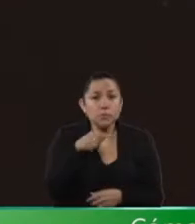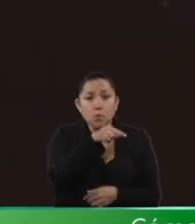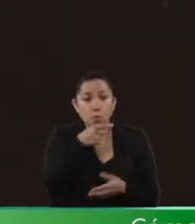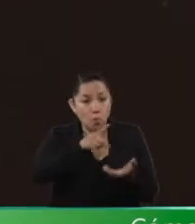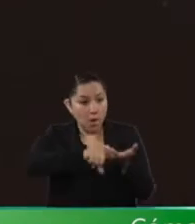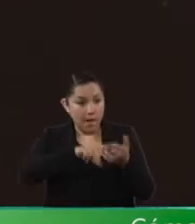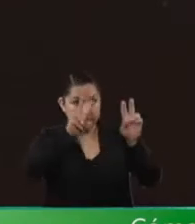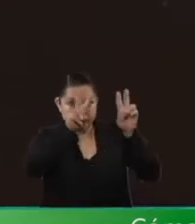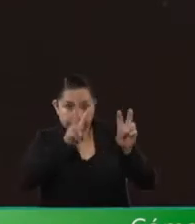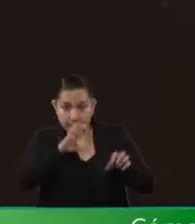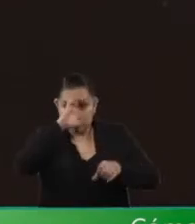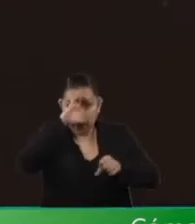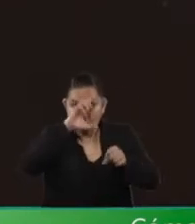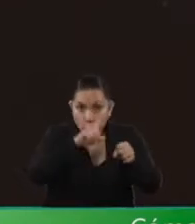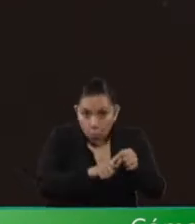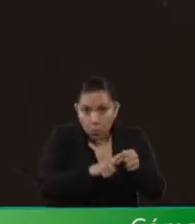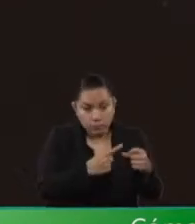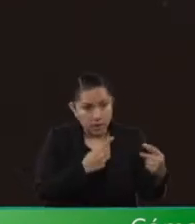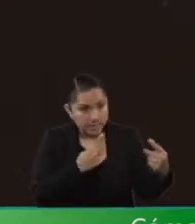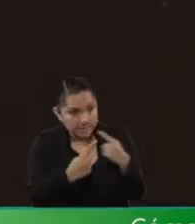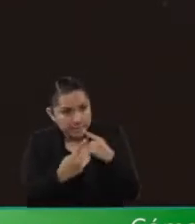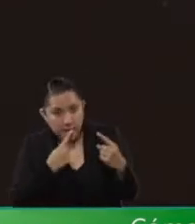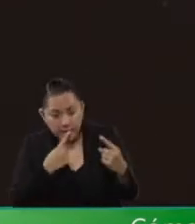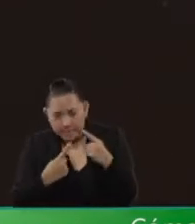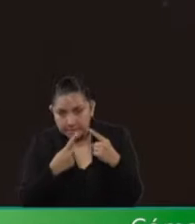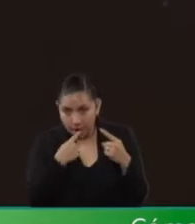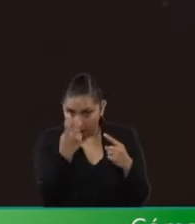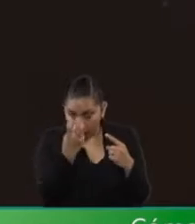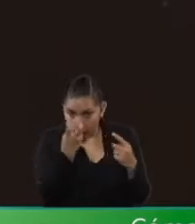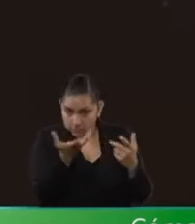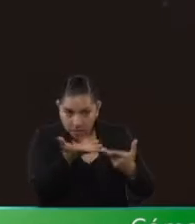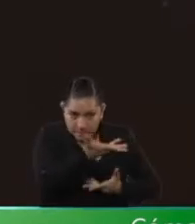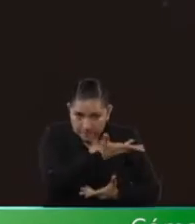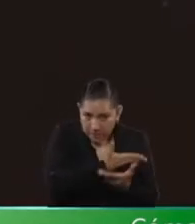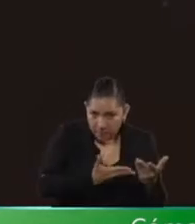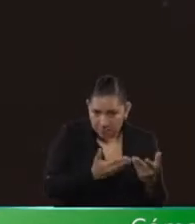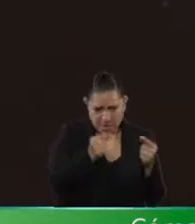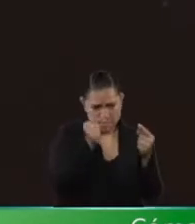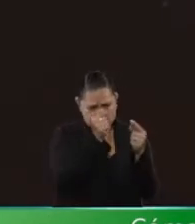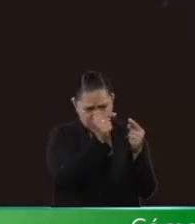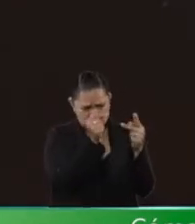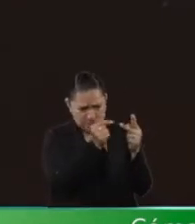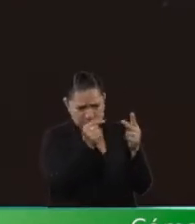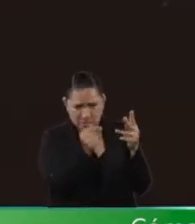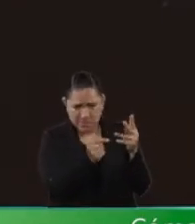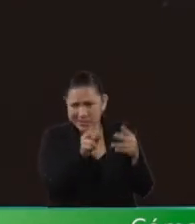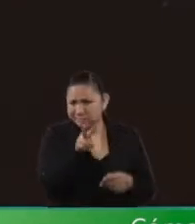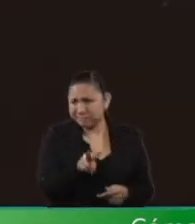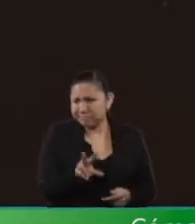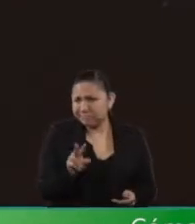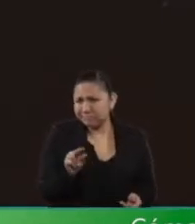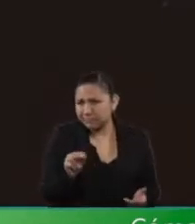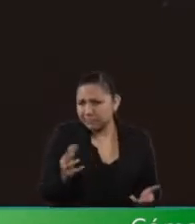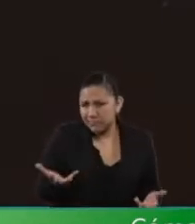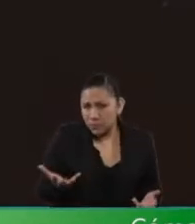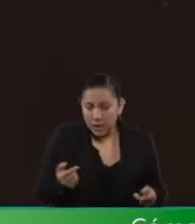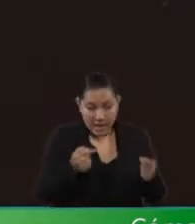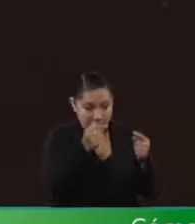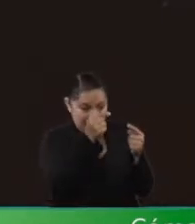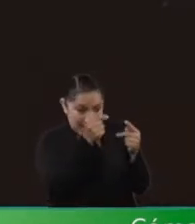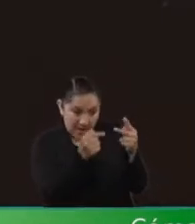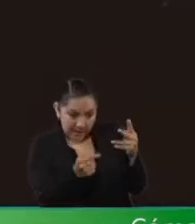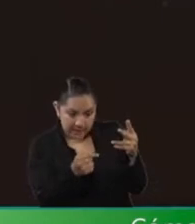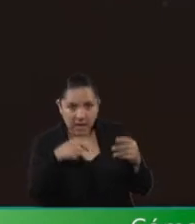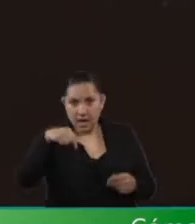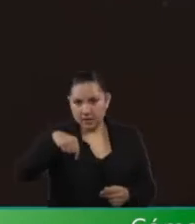cultural? No. Ciertamente, ninguna de estas materias ha distinguido a nuestro país